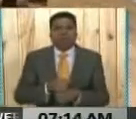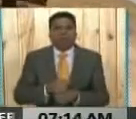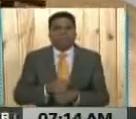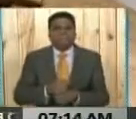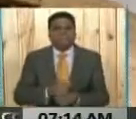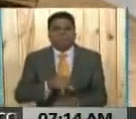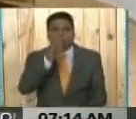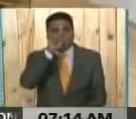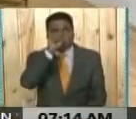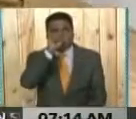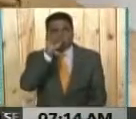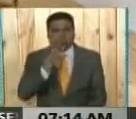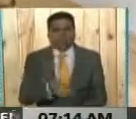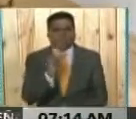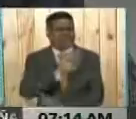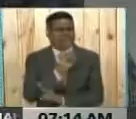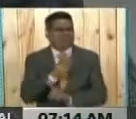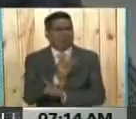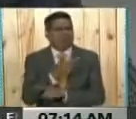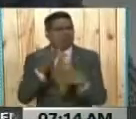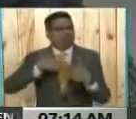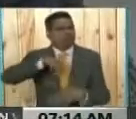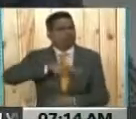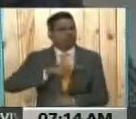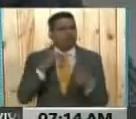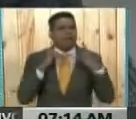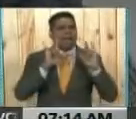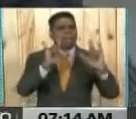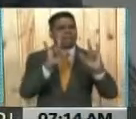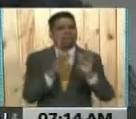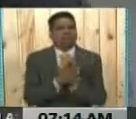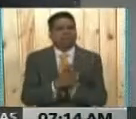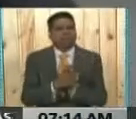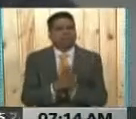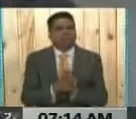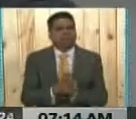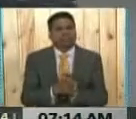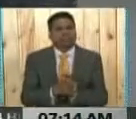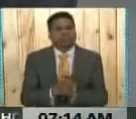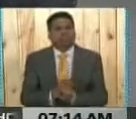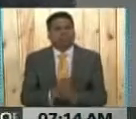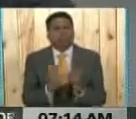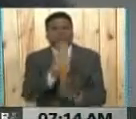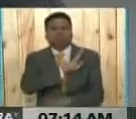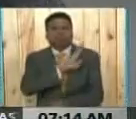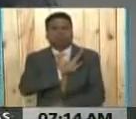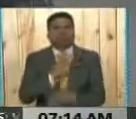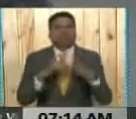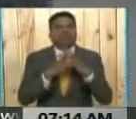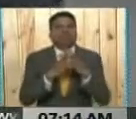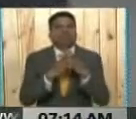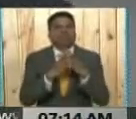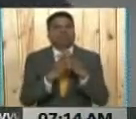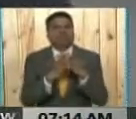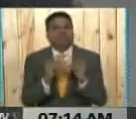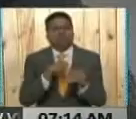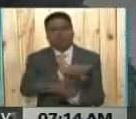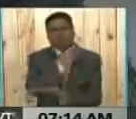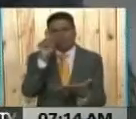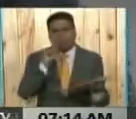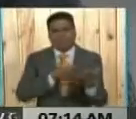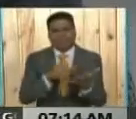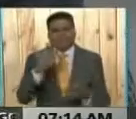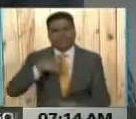además en contenido, en amor propio, en identidad, en valores, en todo el conjunto, el paquete completo